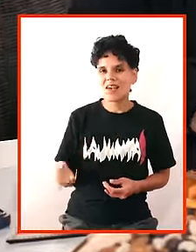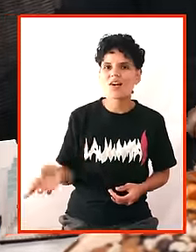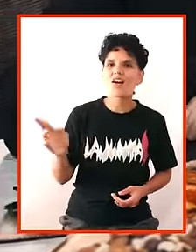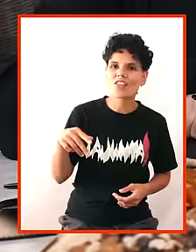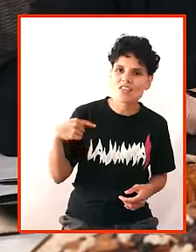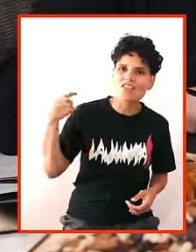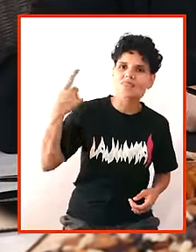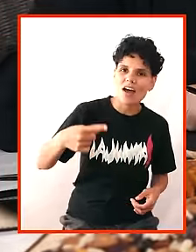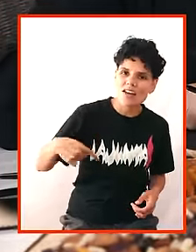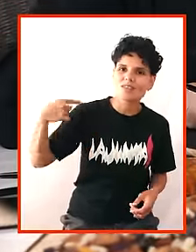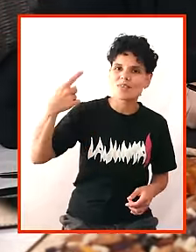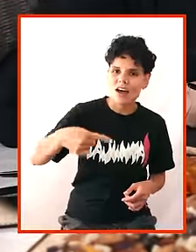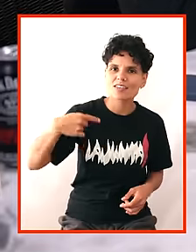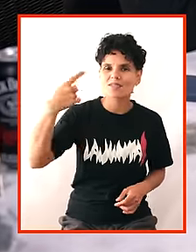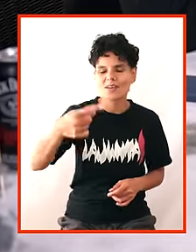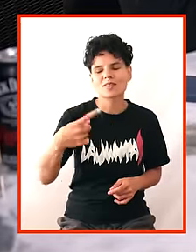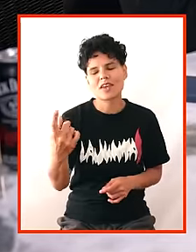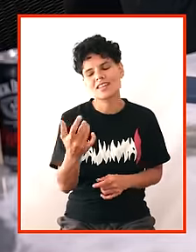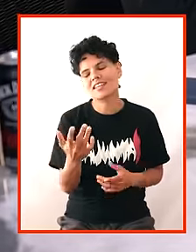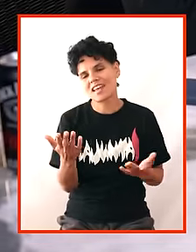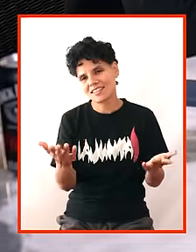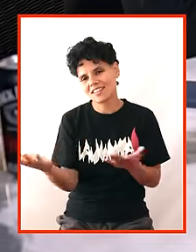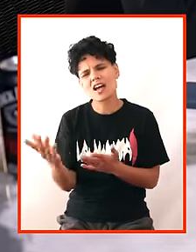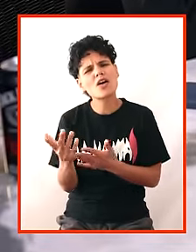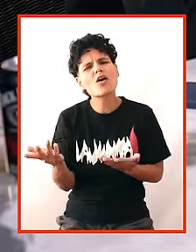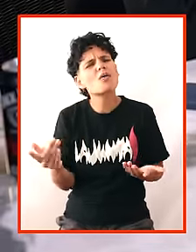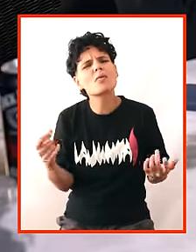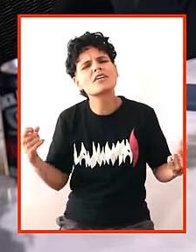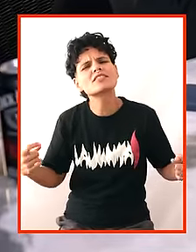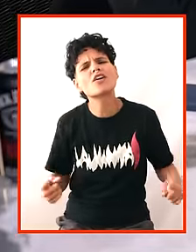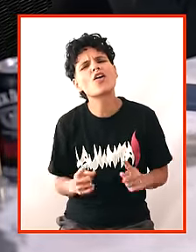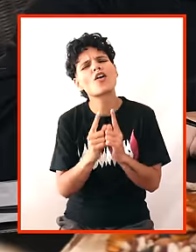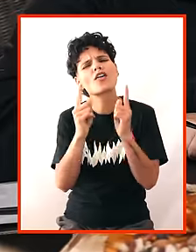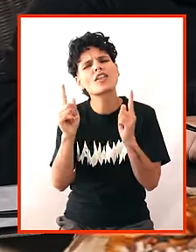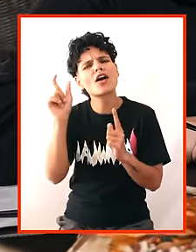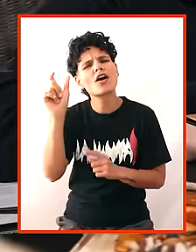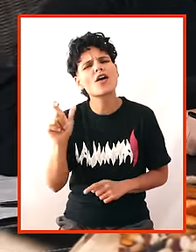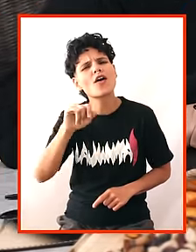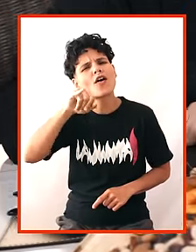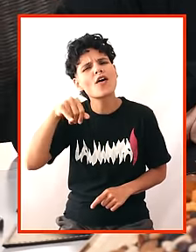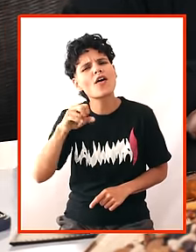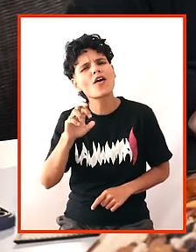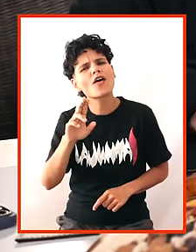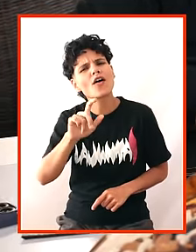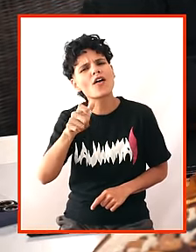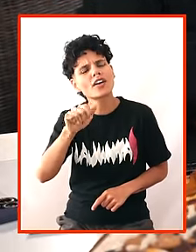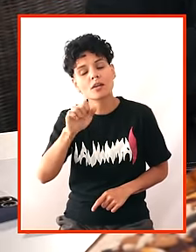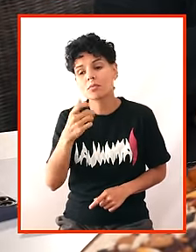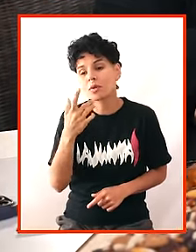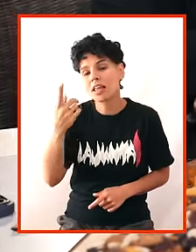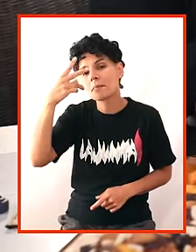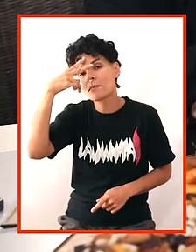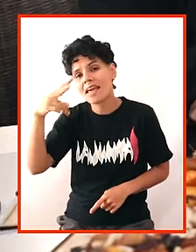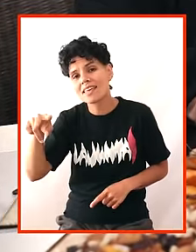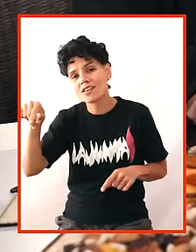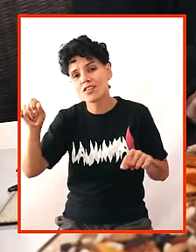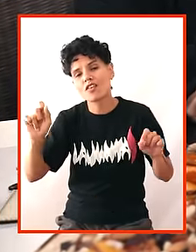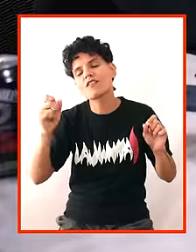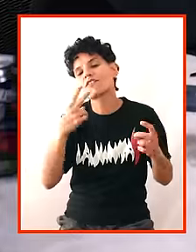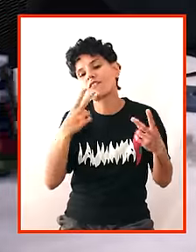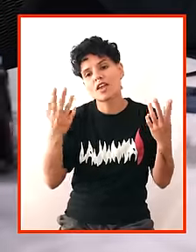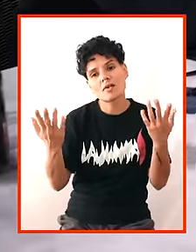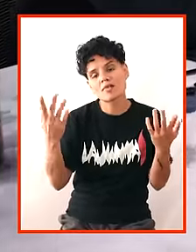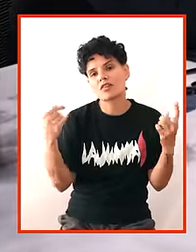a tirar. ¿Cómo fue ese cruce? ¿Cómo fue estar con Jorge? Que Jorge estaba viviendo en México y nosotros también en esa época, entonces nos juntábamos